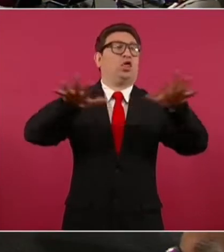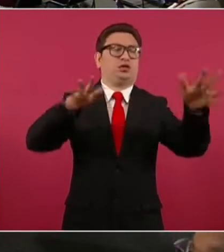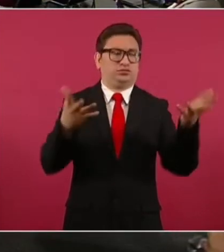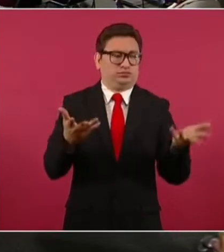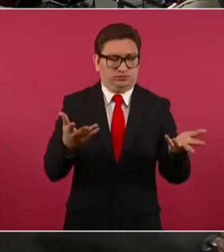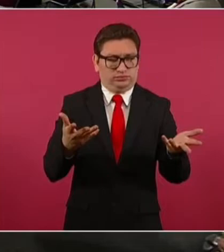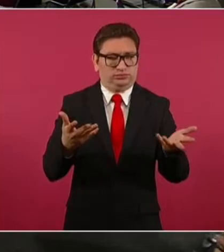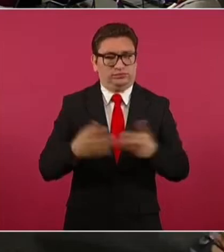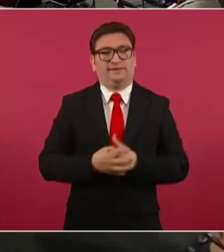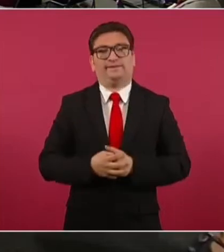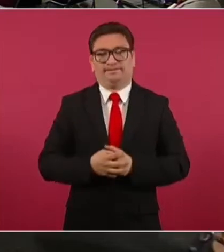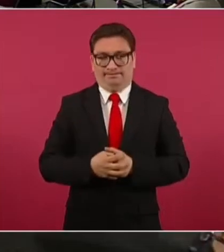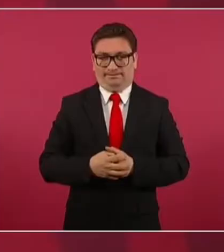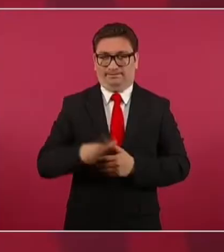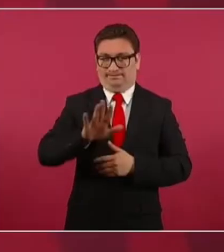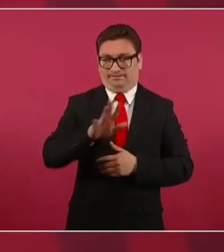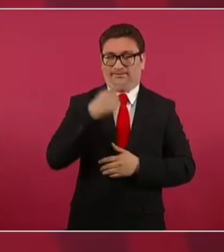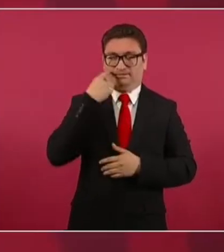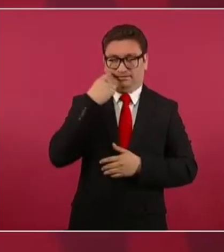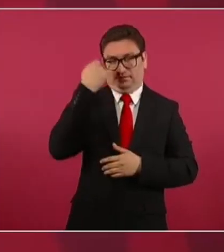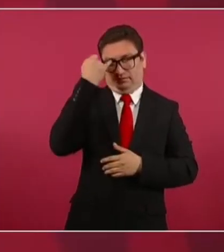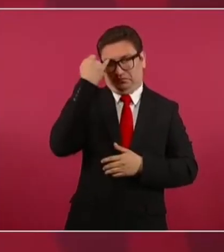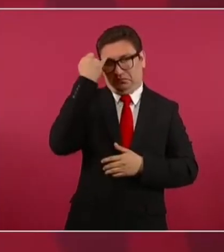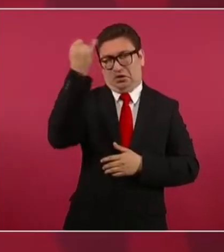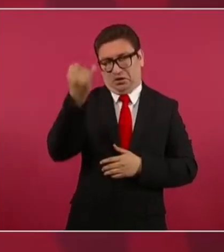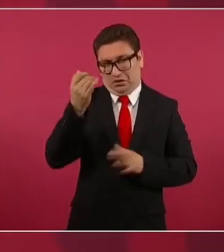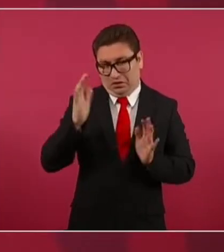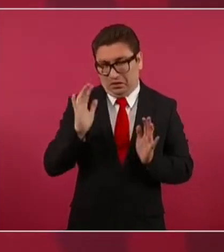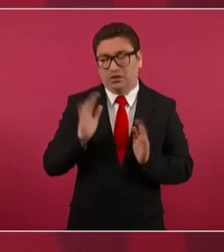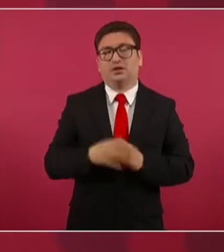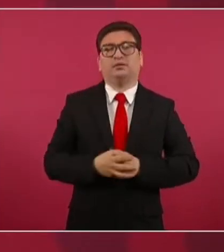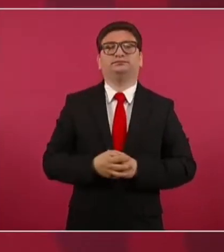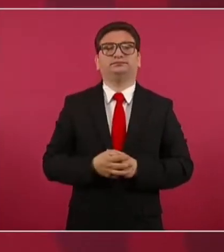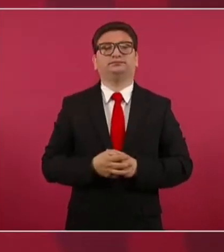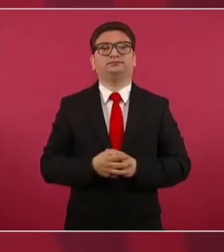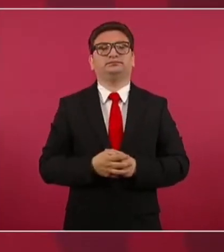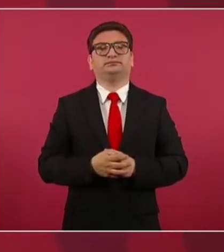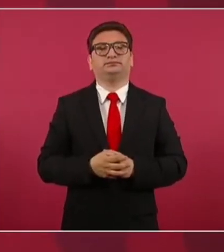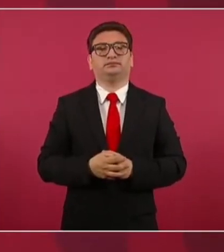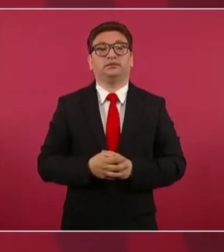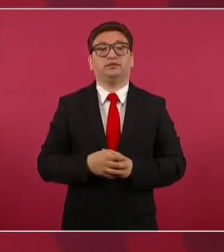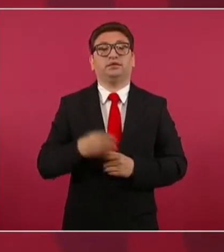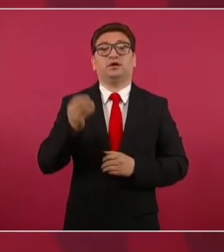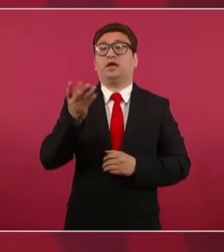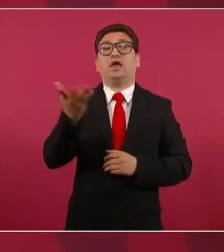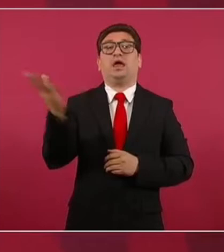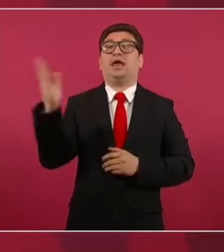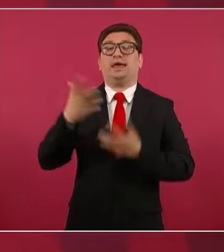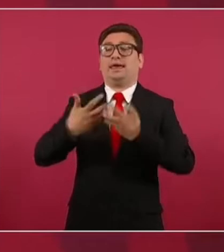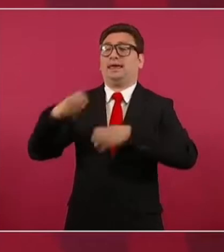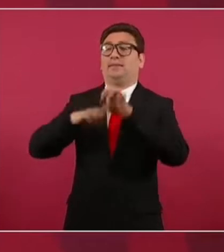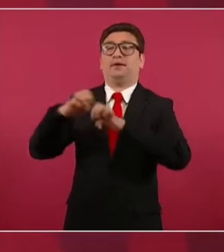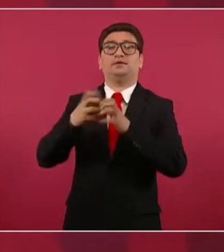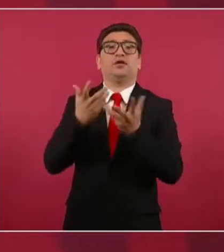Ahora, imagínense, no solo querían más dinero las